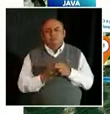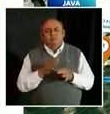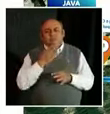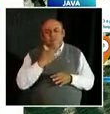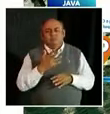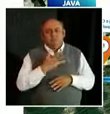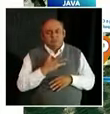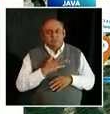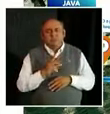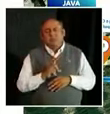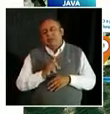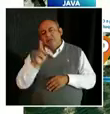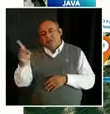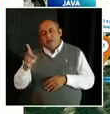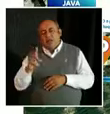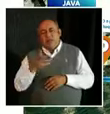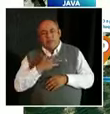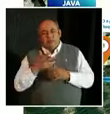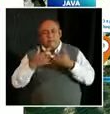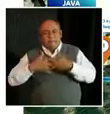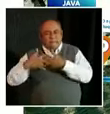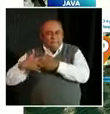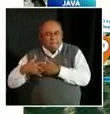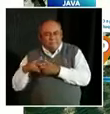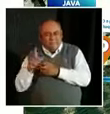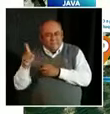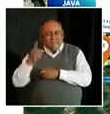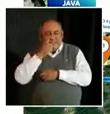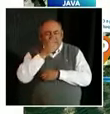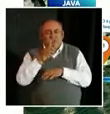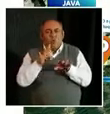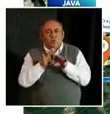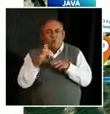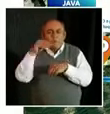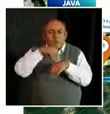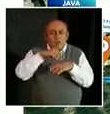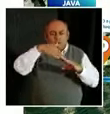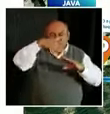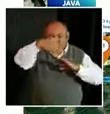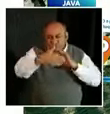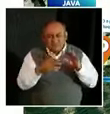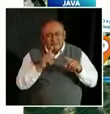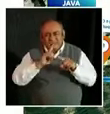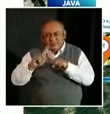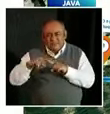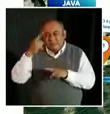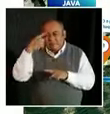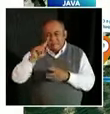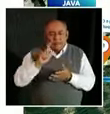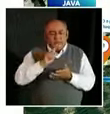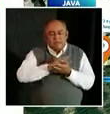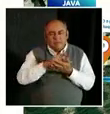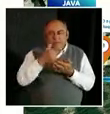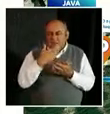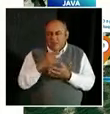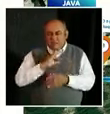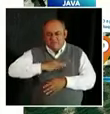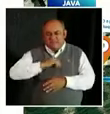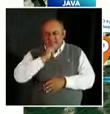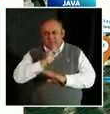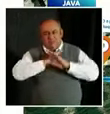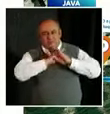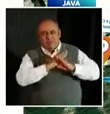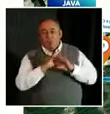Tubacero, Villacero y Tubac ya resolvieron el tema del acabado, ya están sacando las tuberías perfectamente conforme a lo